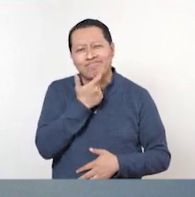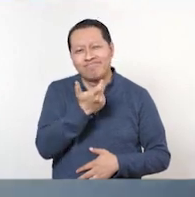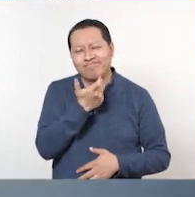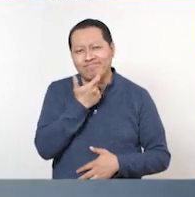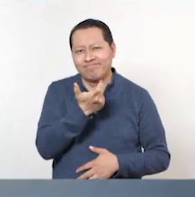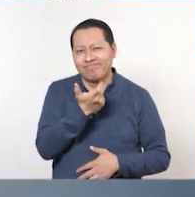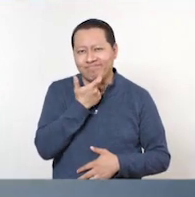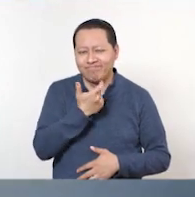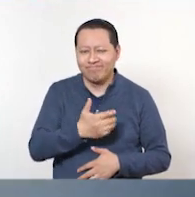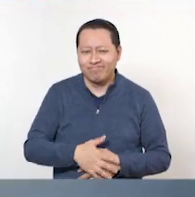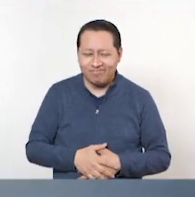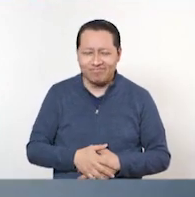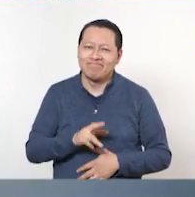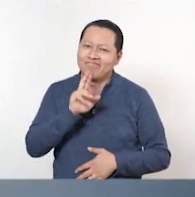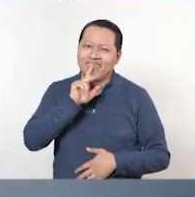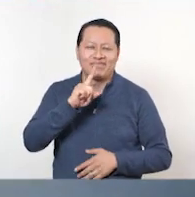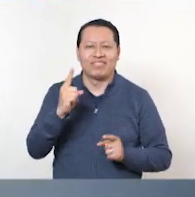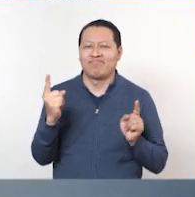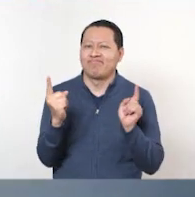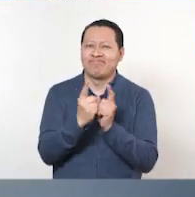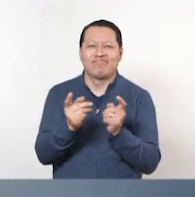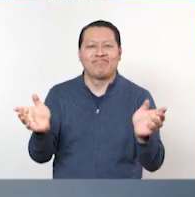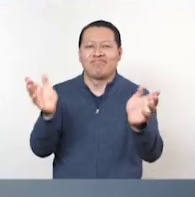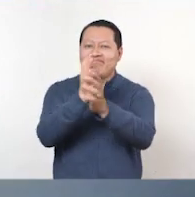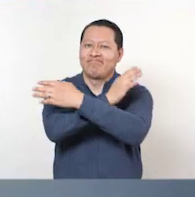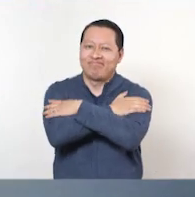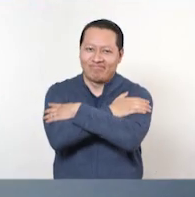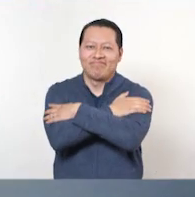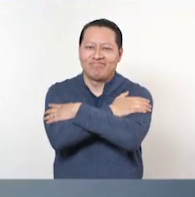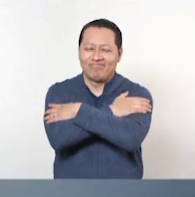Nerichiñarigijela, Nerune, Tiarushiche,